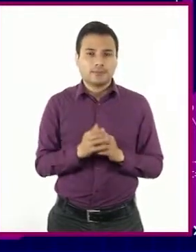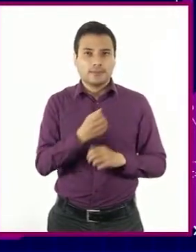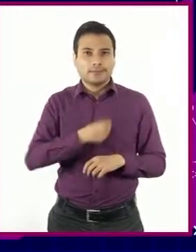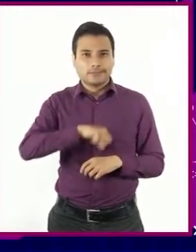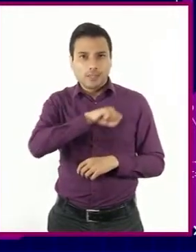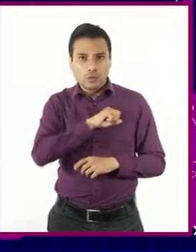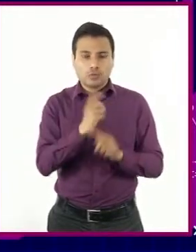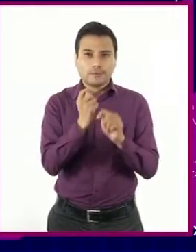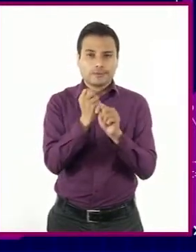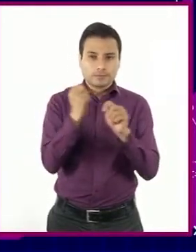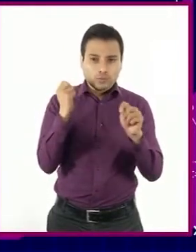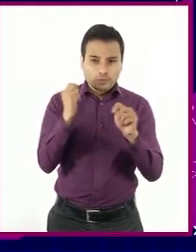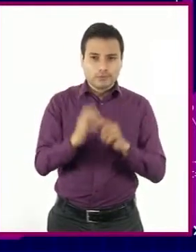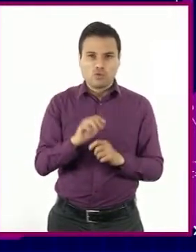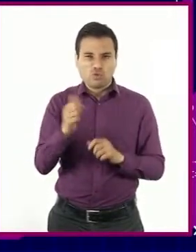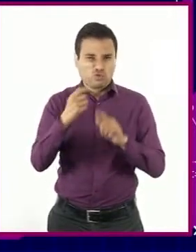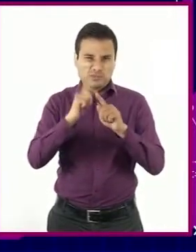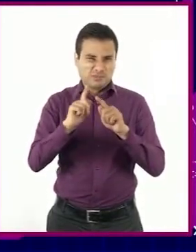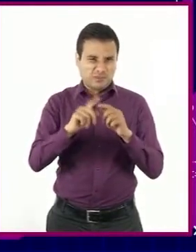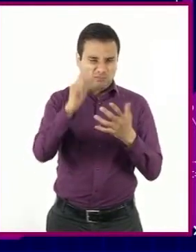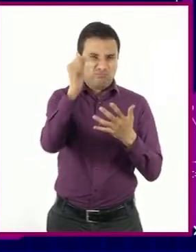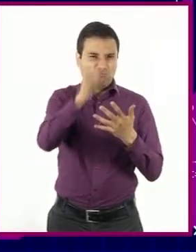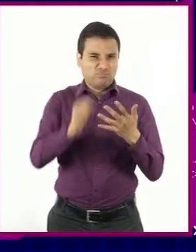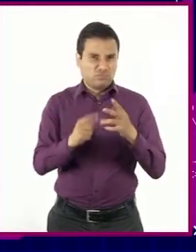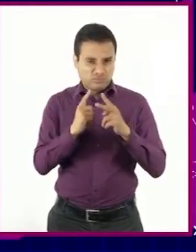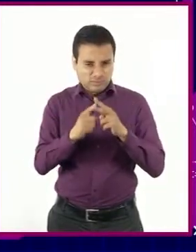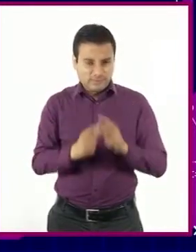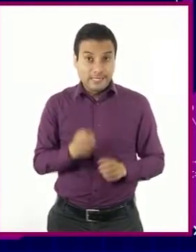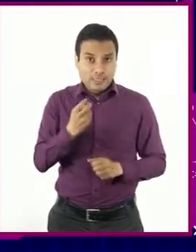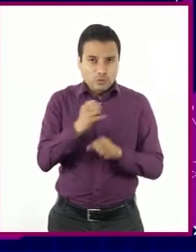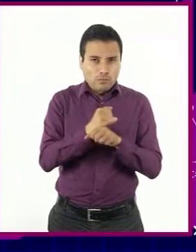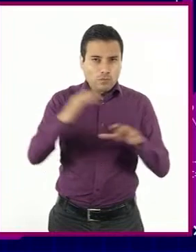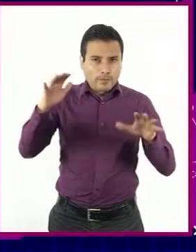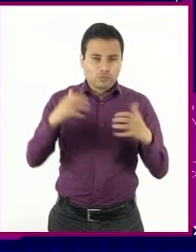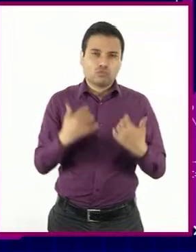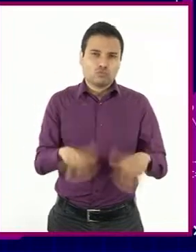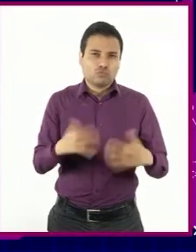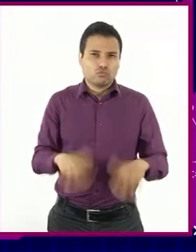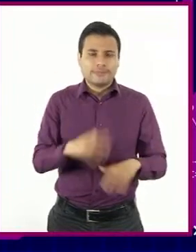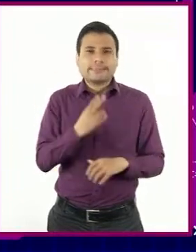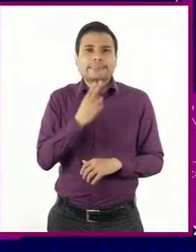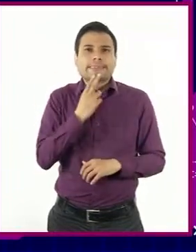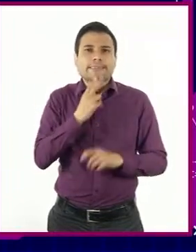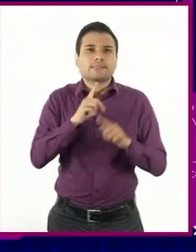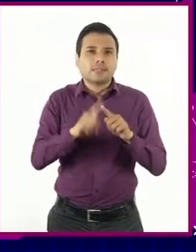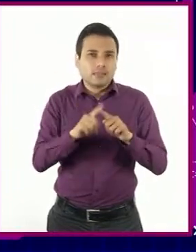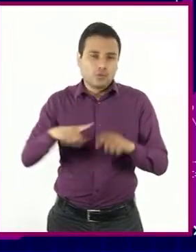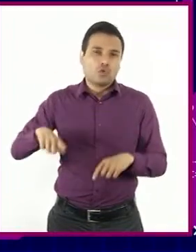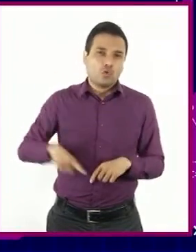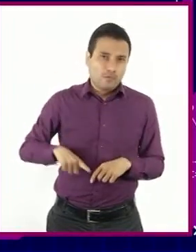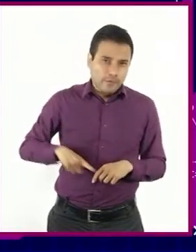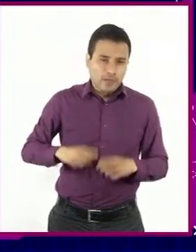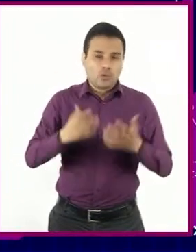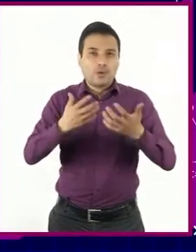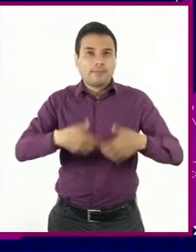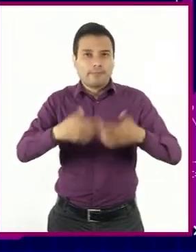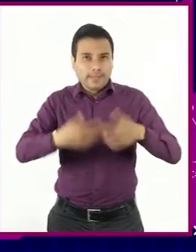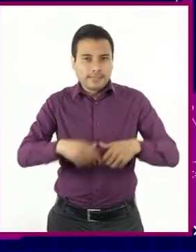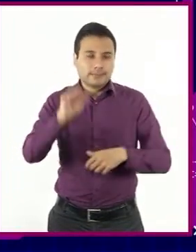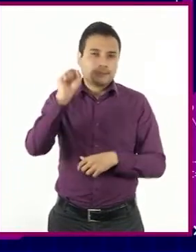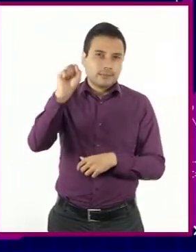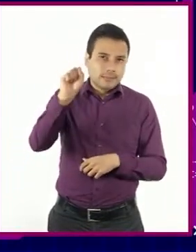y transporte, entre otras. Esta información es ampliamente utilizada por el gobierno, empresas,